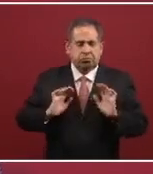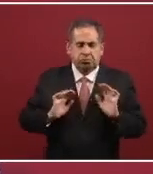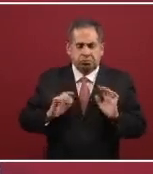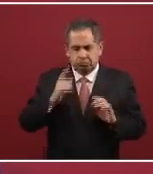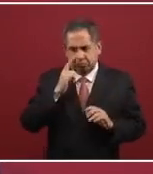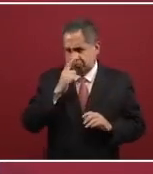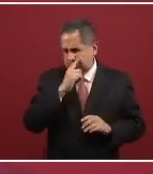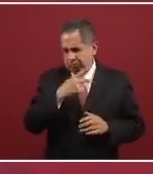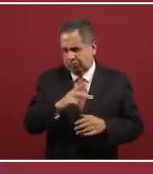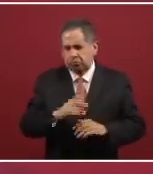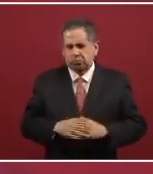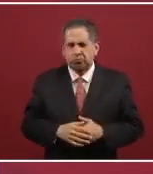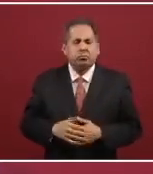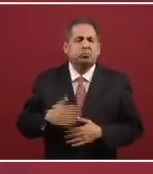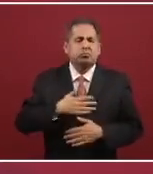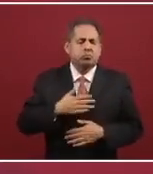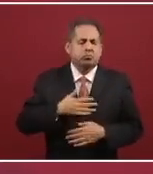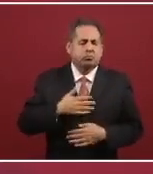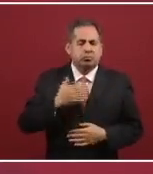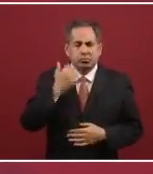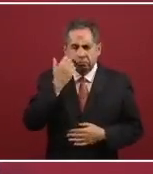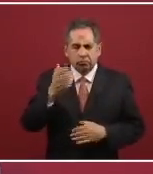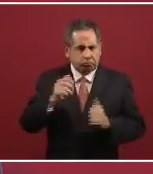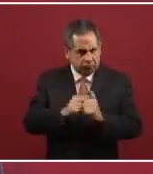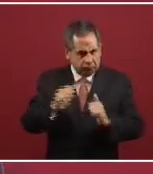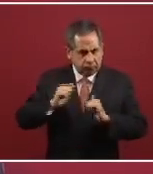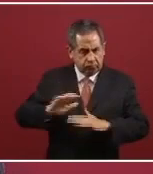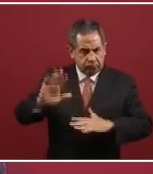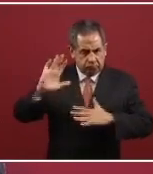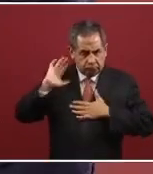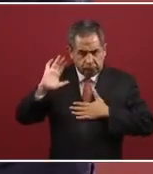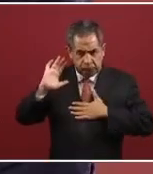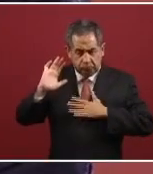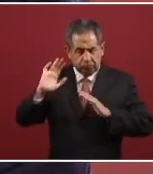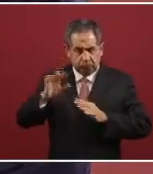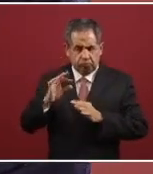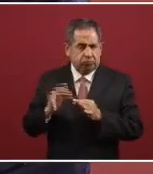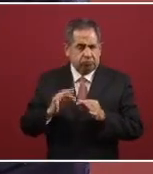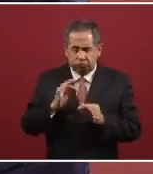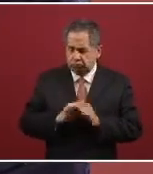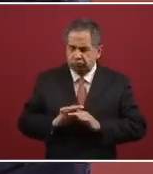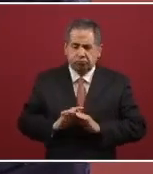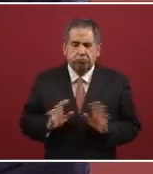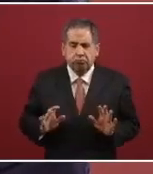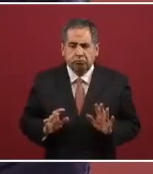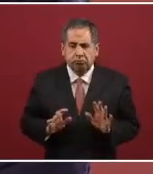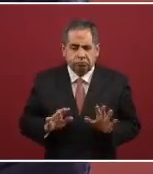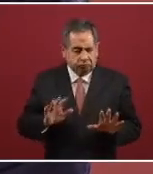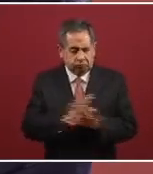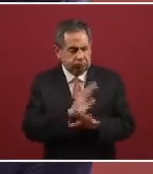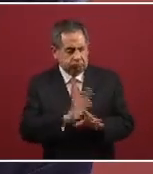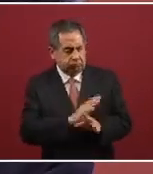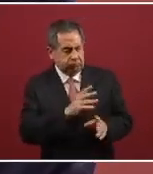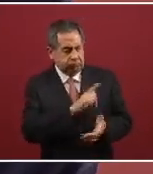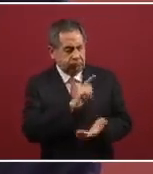sobre este asunto. Lo que nosotros tenemos como compromiso, y para eso no hace falta modificar la